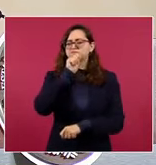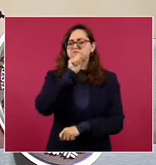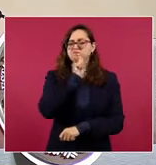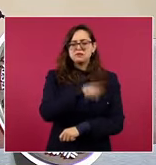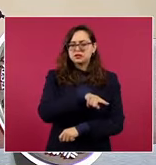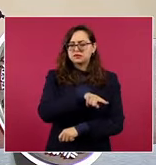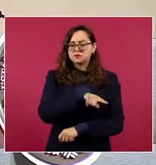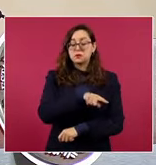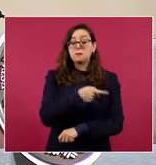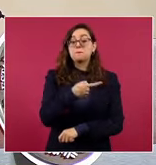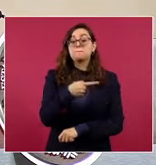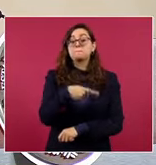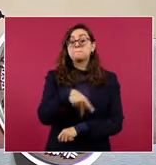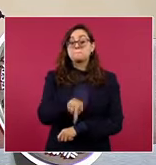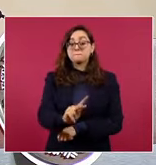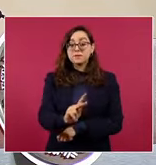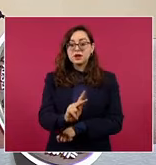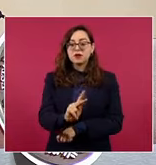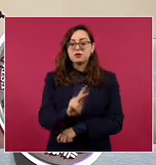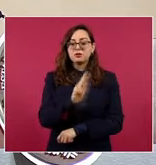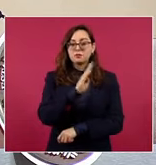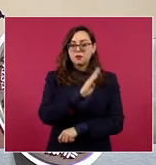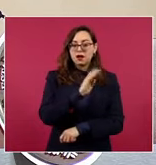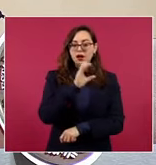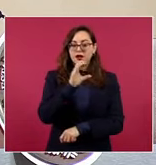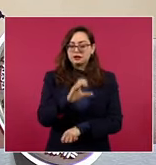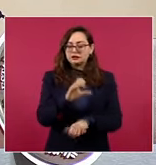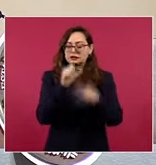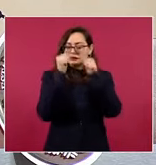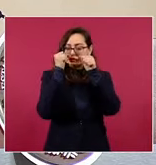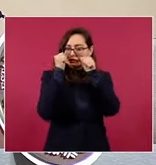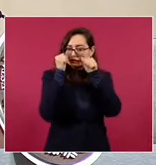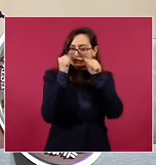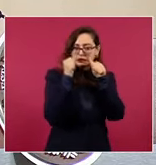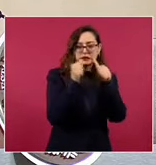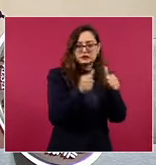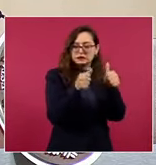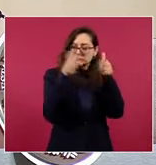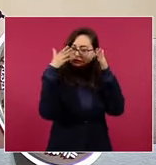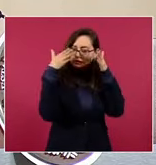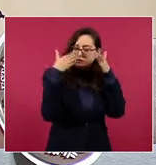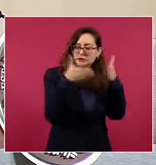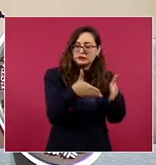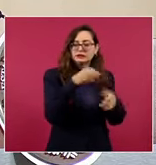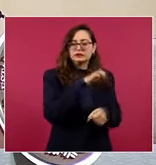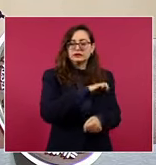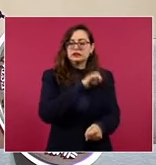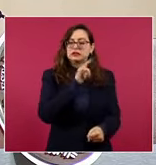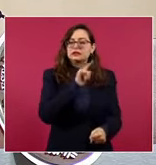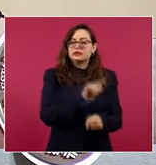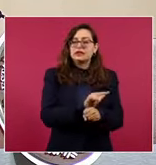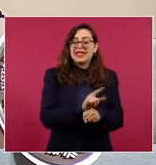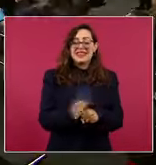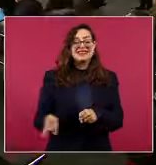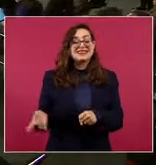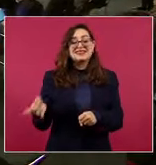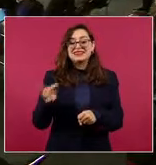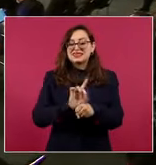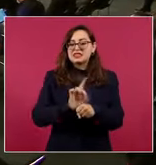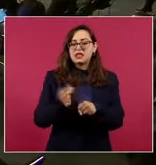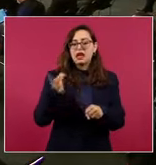a cabo diariamente las reuniones de las mesas de paz y